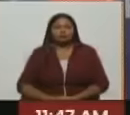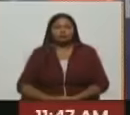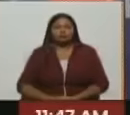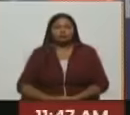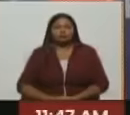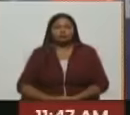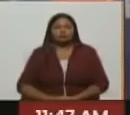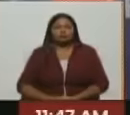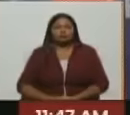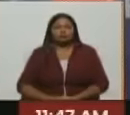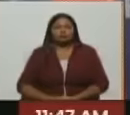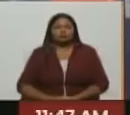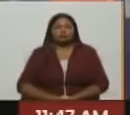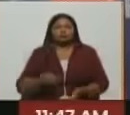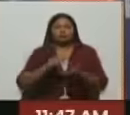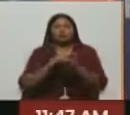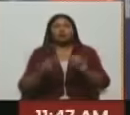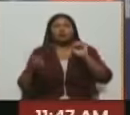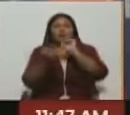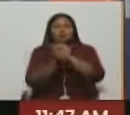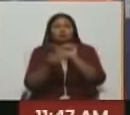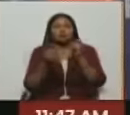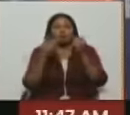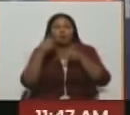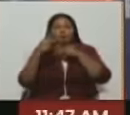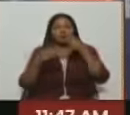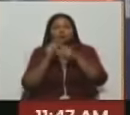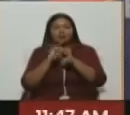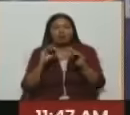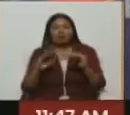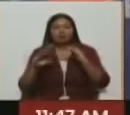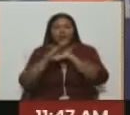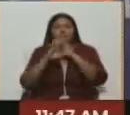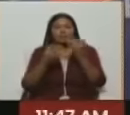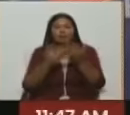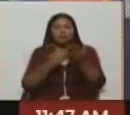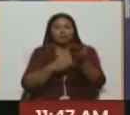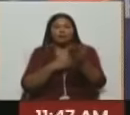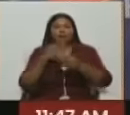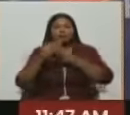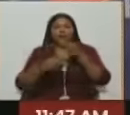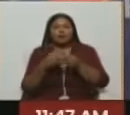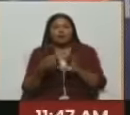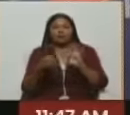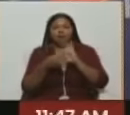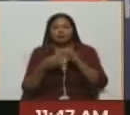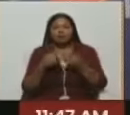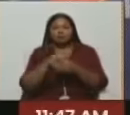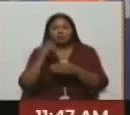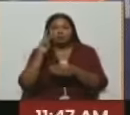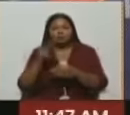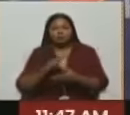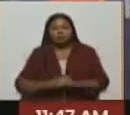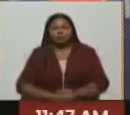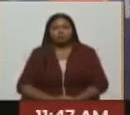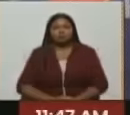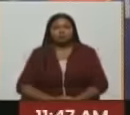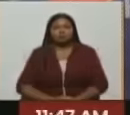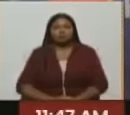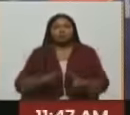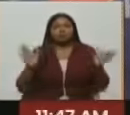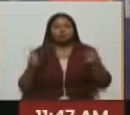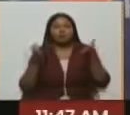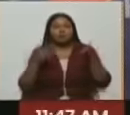presos políticos a los ya condenados, al igual que los anteriores, vinculados a la incursión